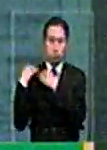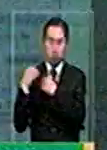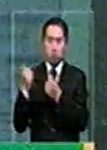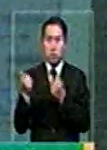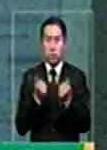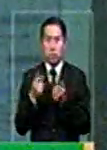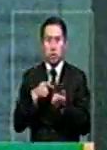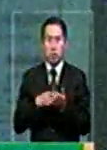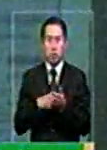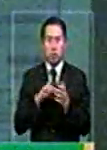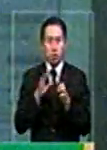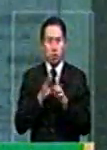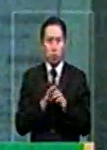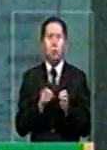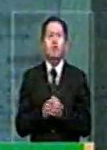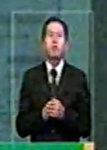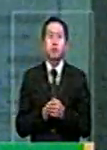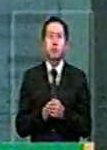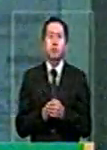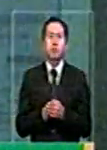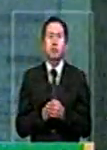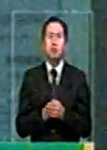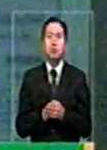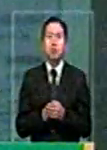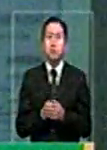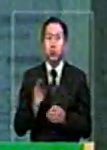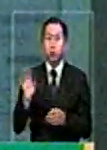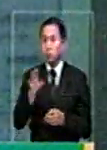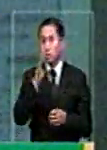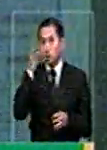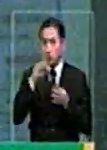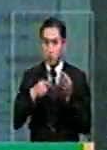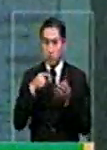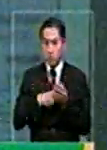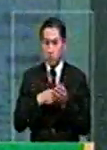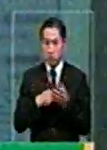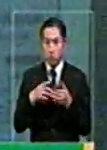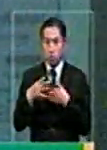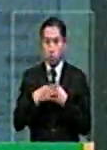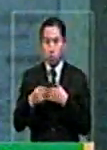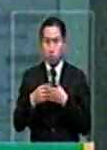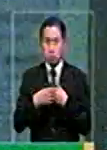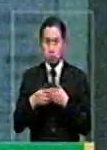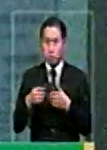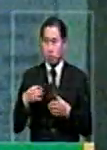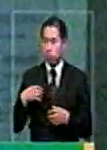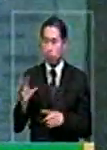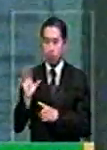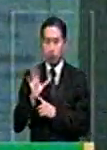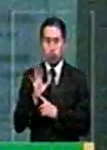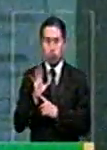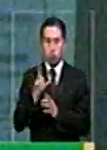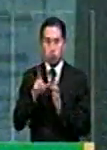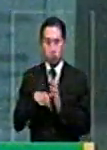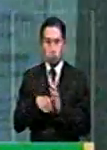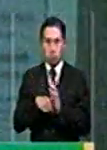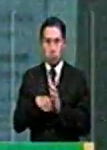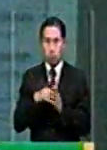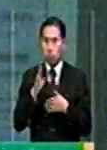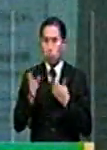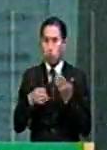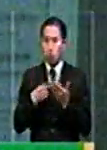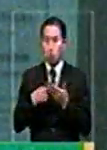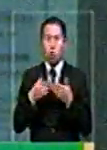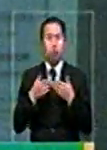como, si ustedes desean este poder, se les va a poner de manifiesto, porque todo es